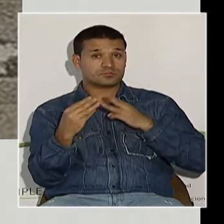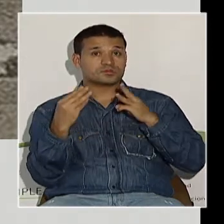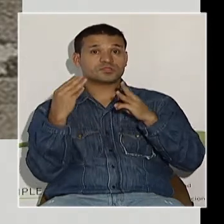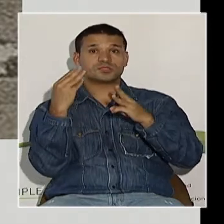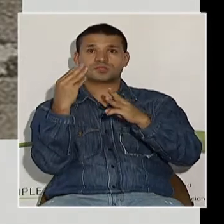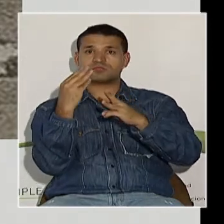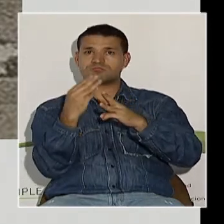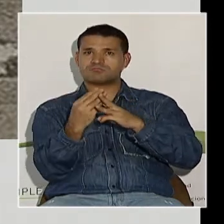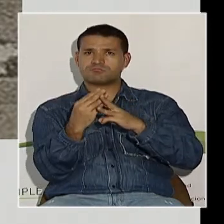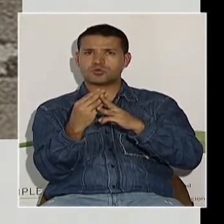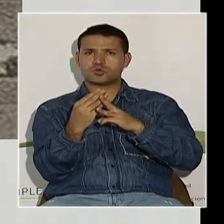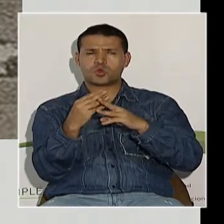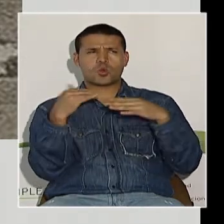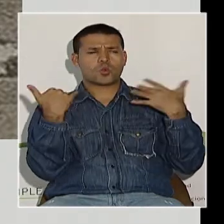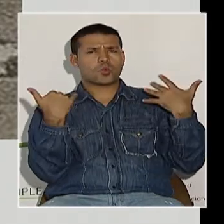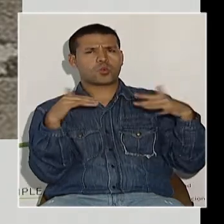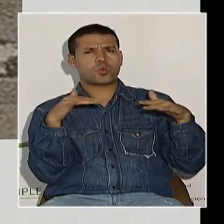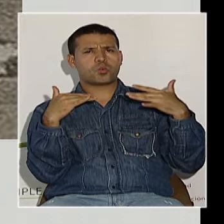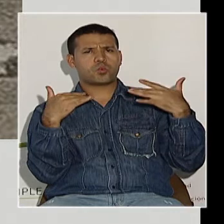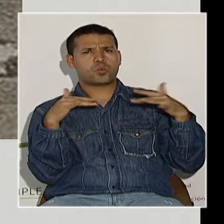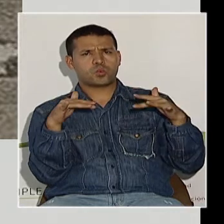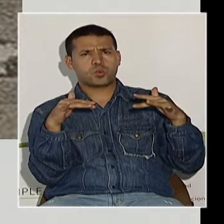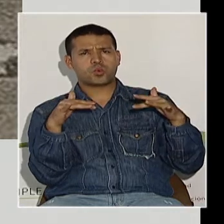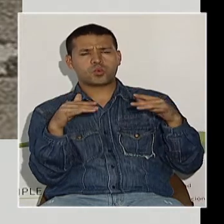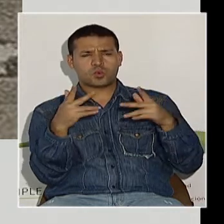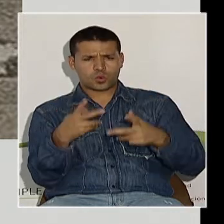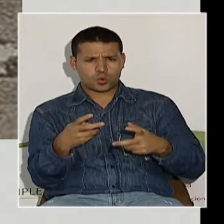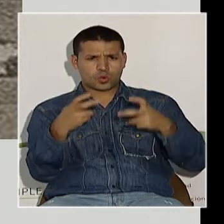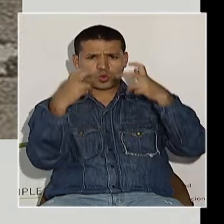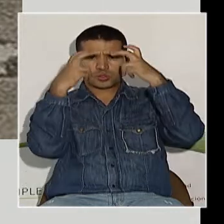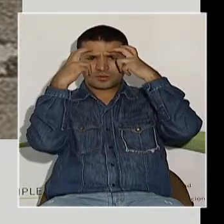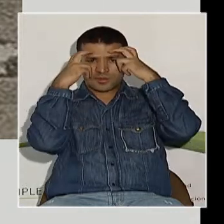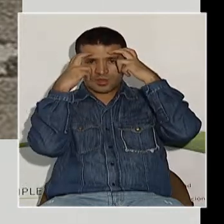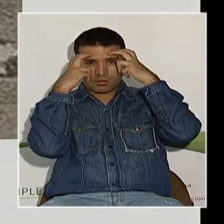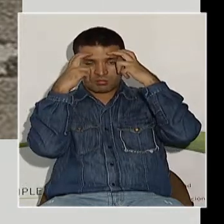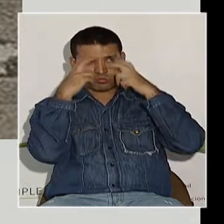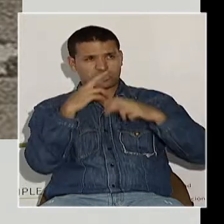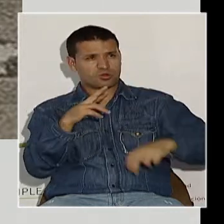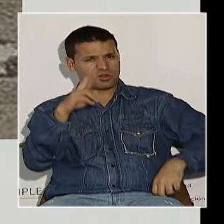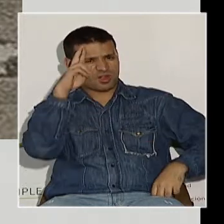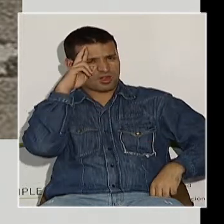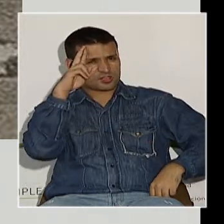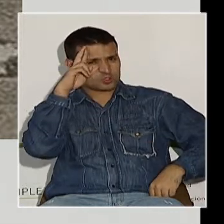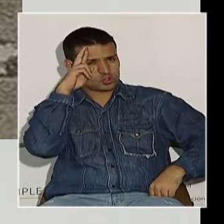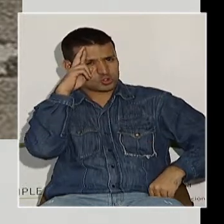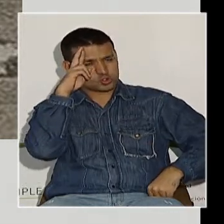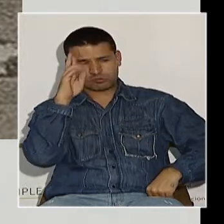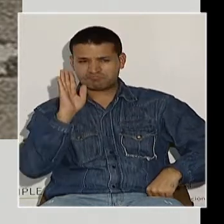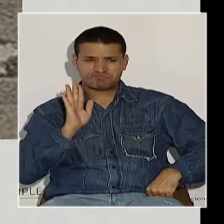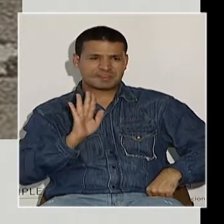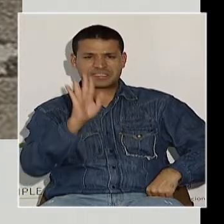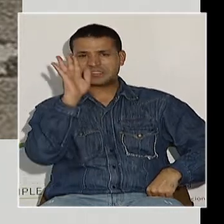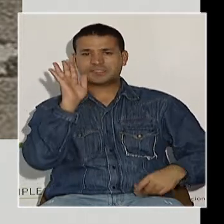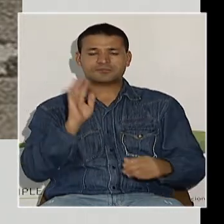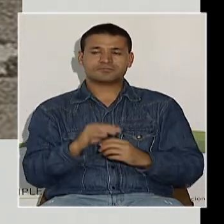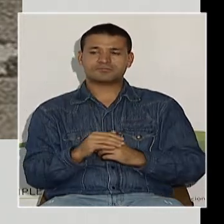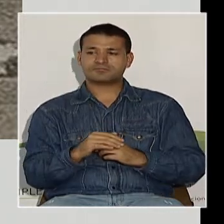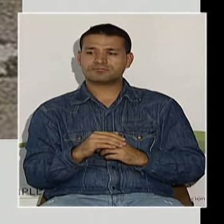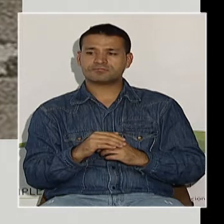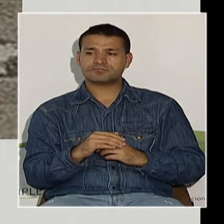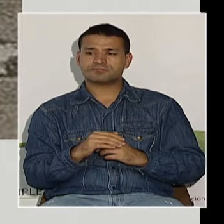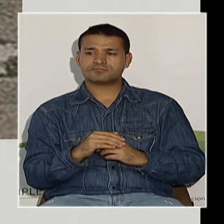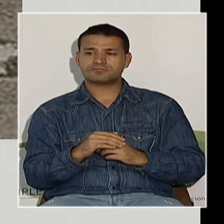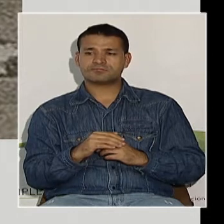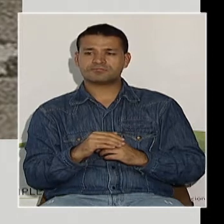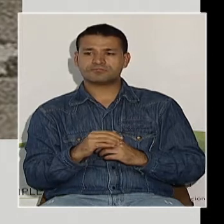impera el conocimiento a ultranza, la razón pura. La razón pura es interesante, aquí no se ve muy bien, pero